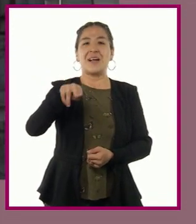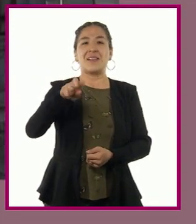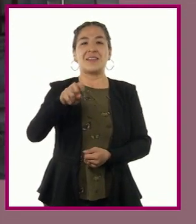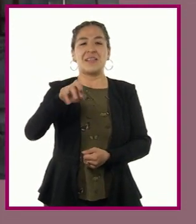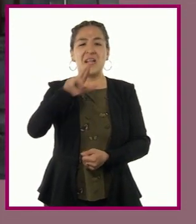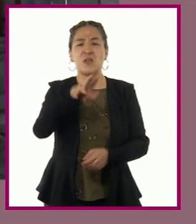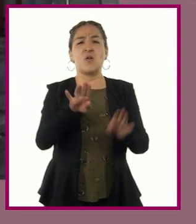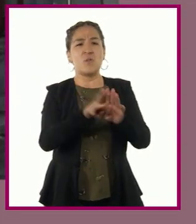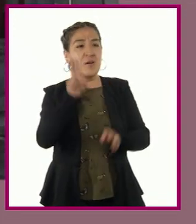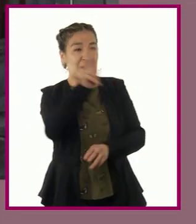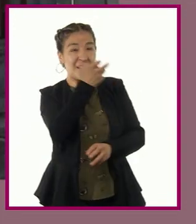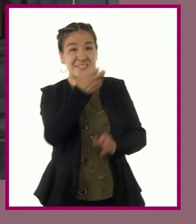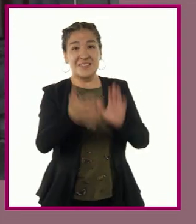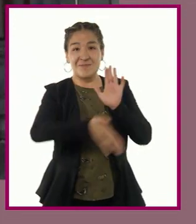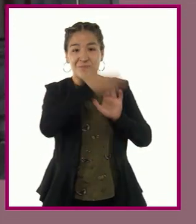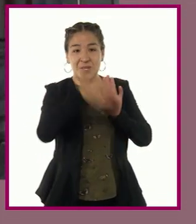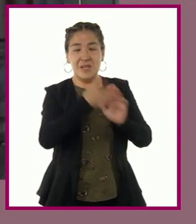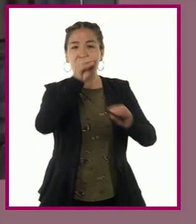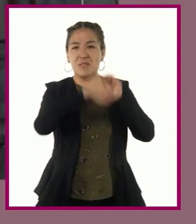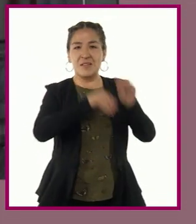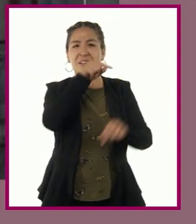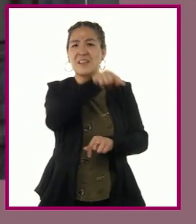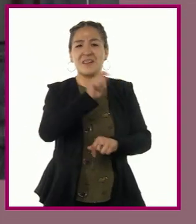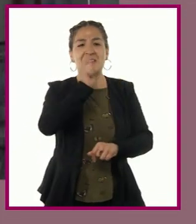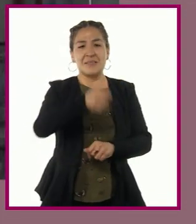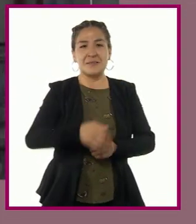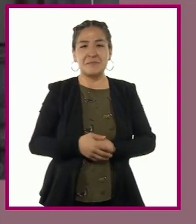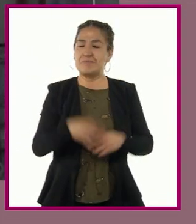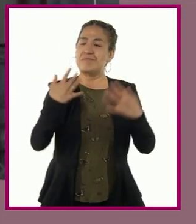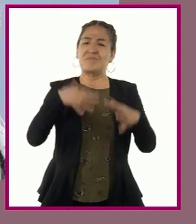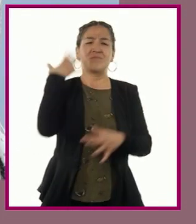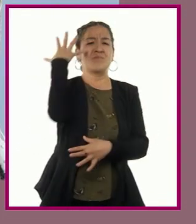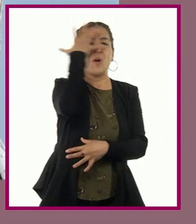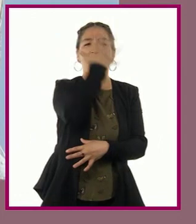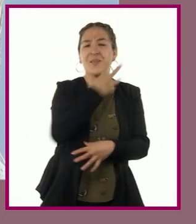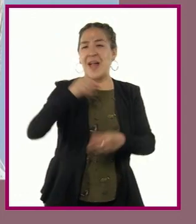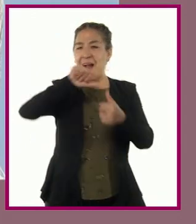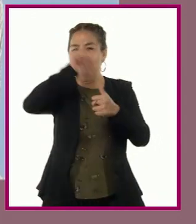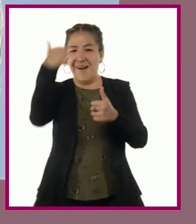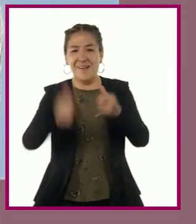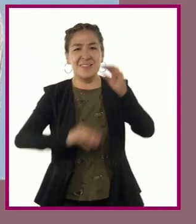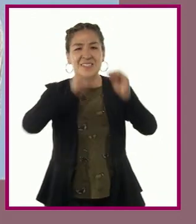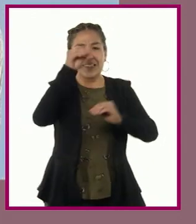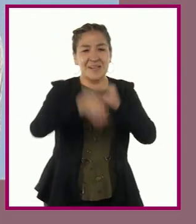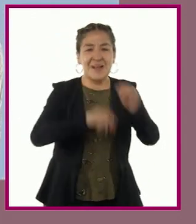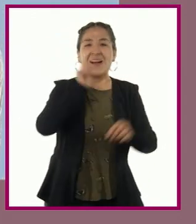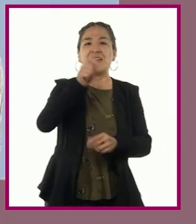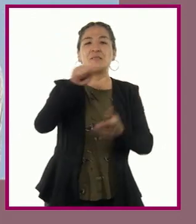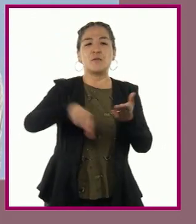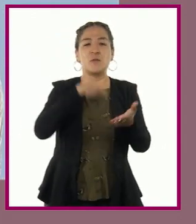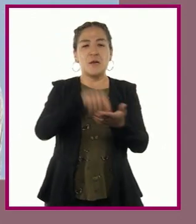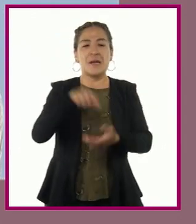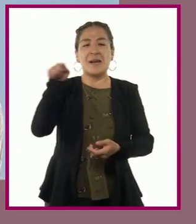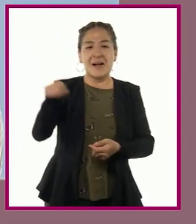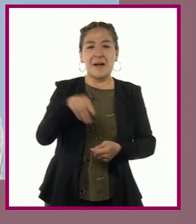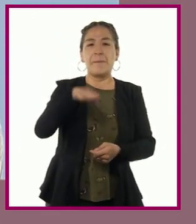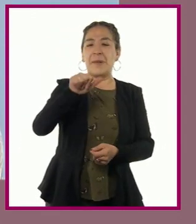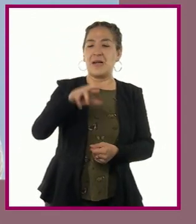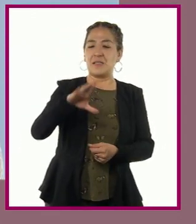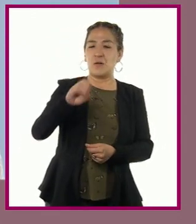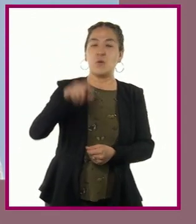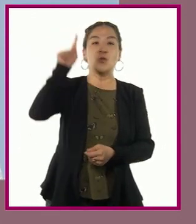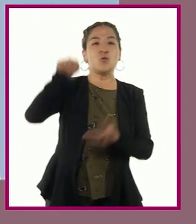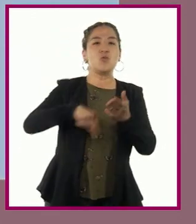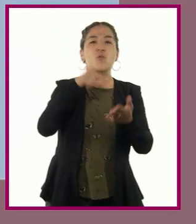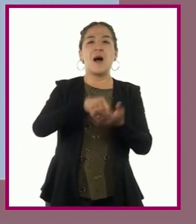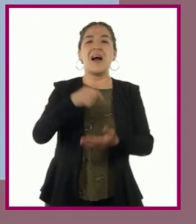quien calificó a la escultura como una verdadera pieza de arte, comparable con la escultura ecuestre de Marco Aurelio en